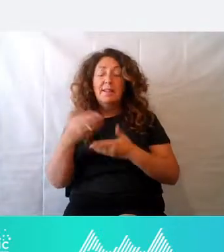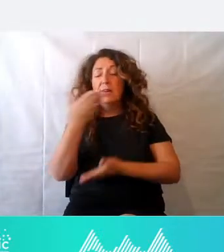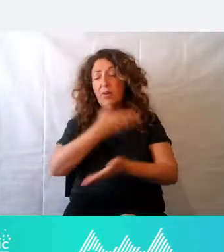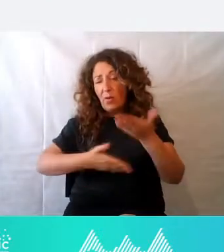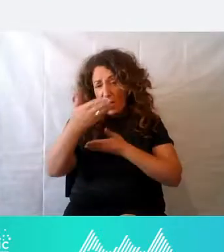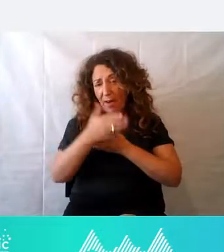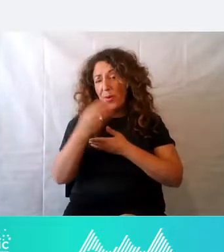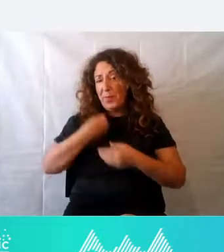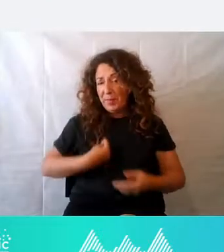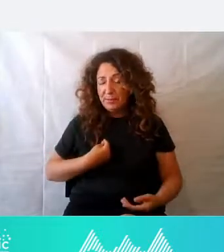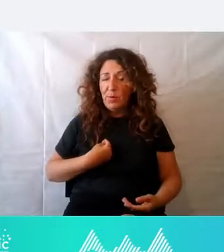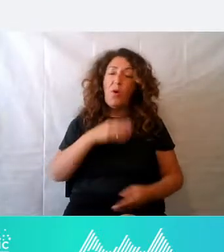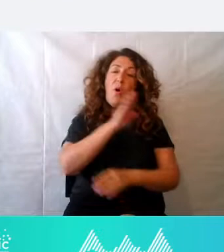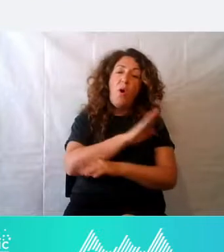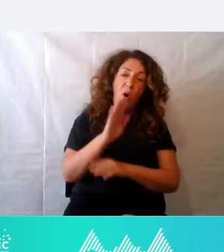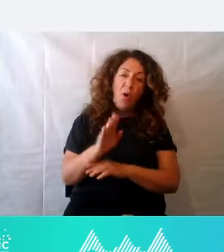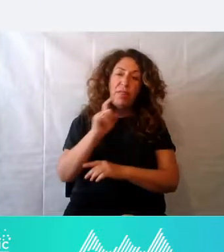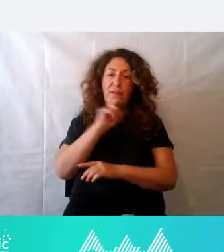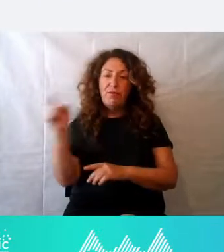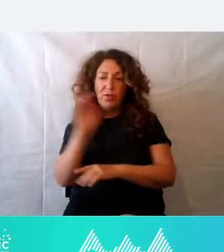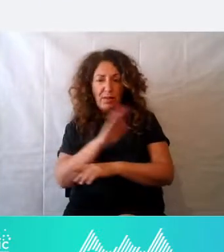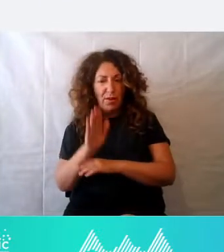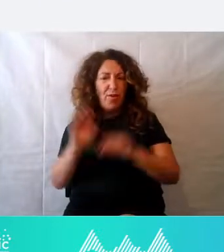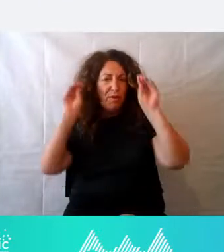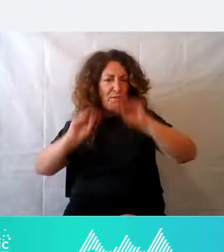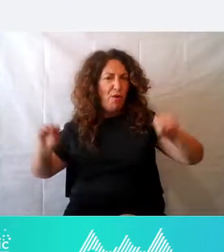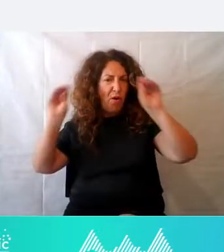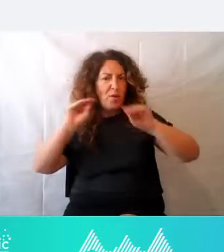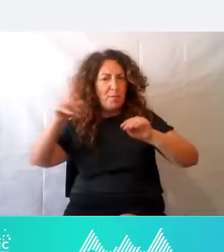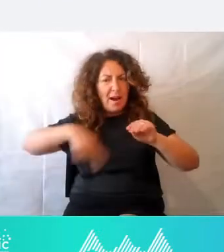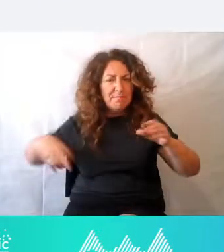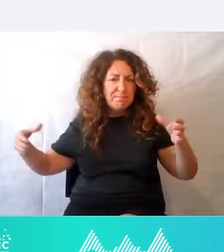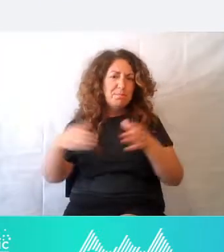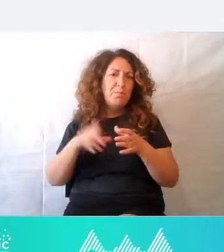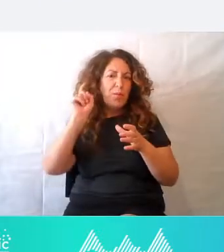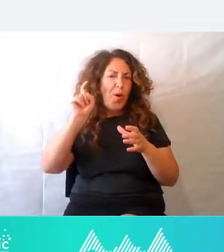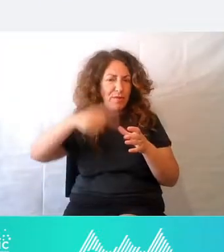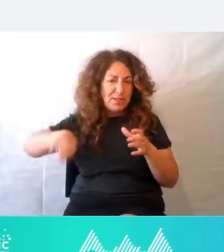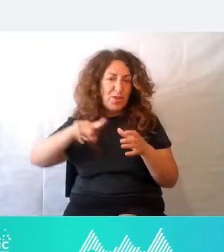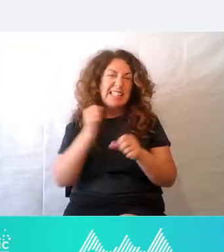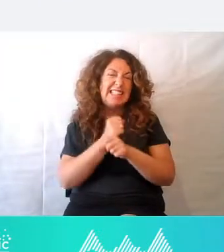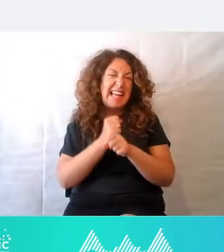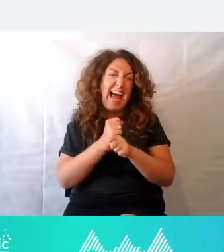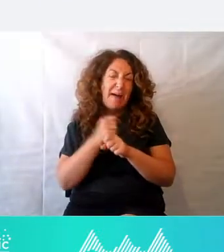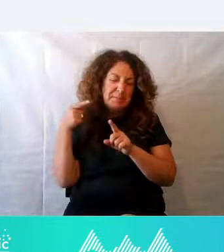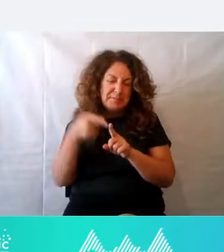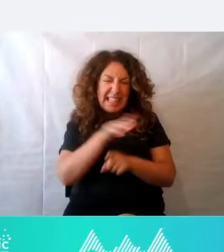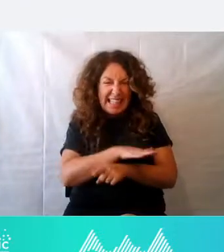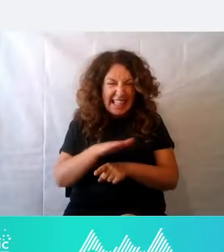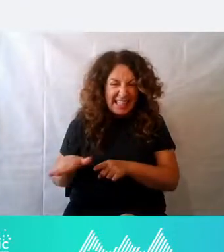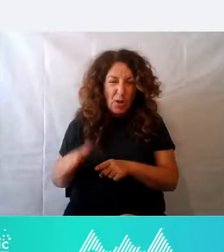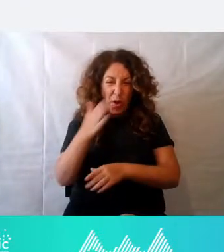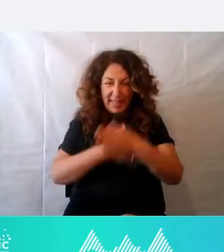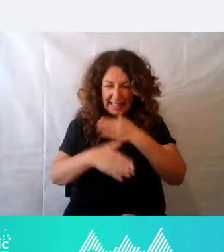formamos a los profesores que tiene 11 que trabajan con con estudiantes con niños principalmente con discapacidades en